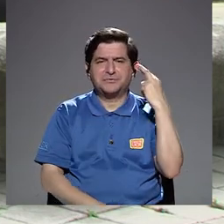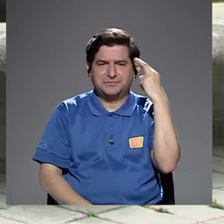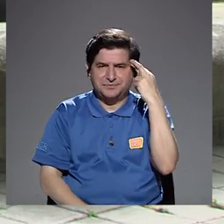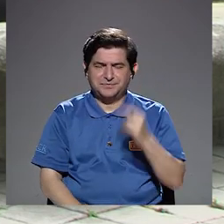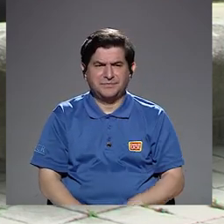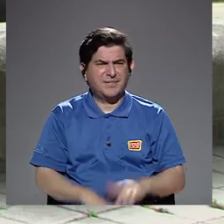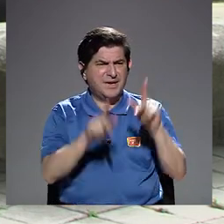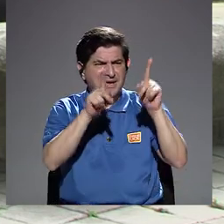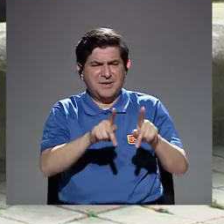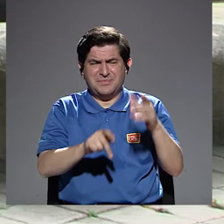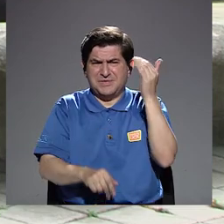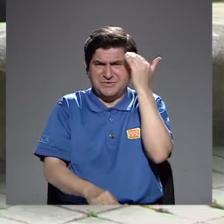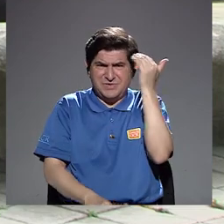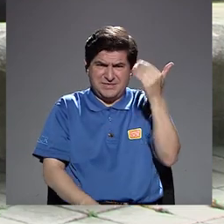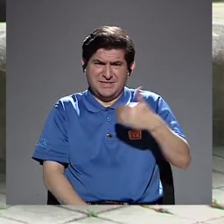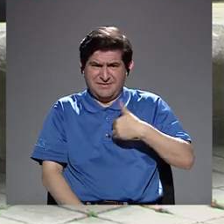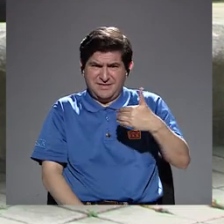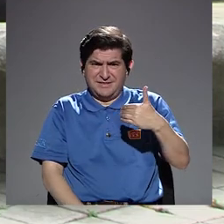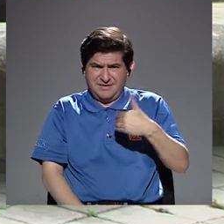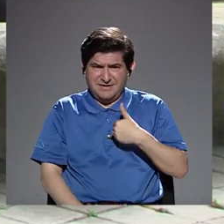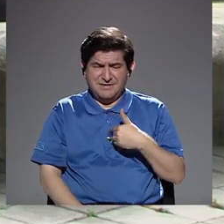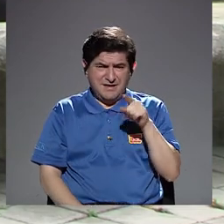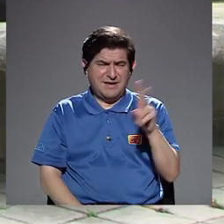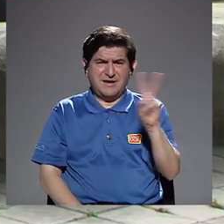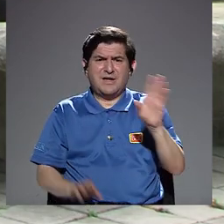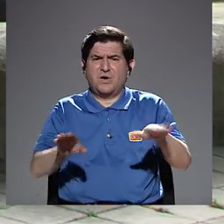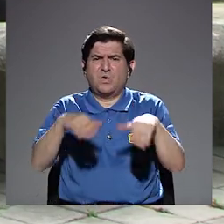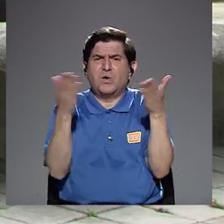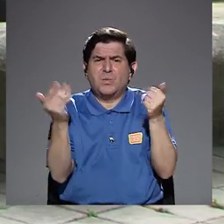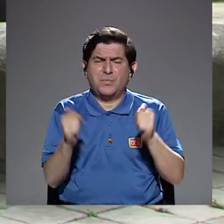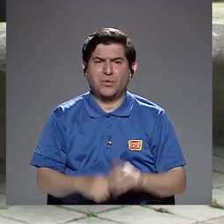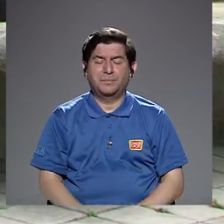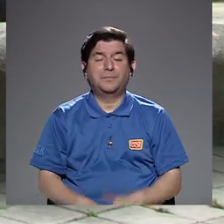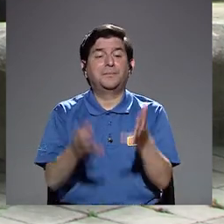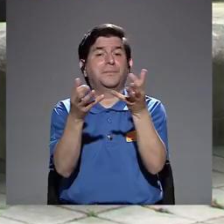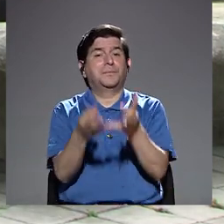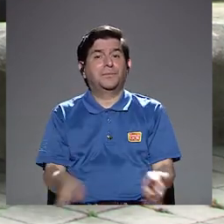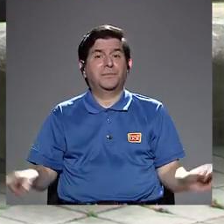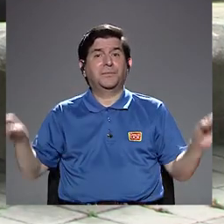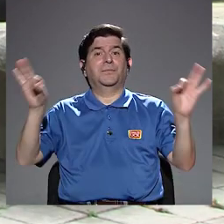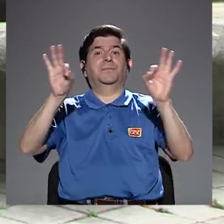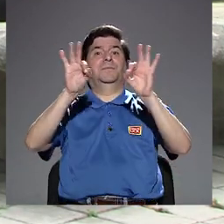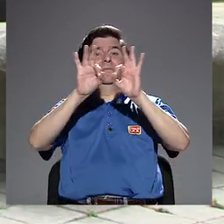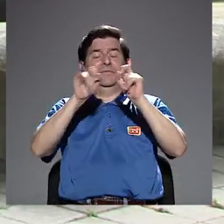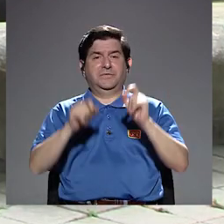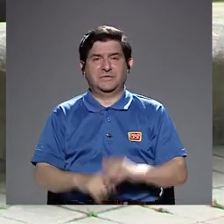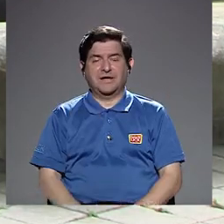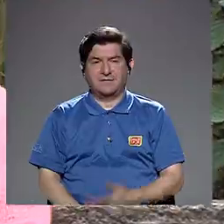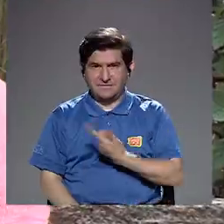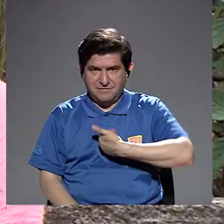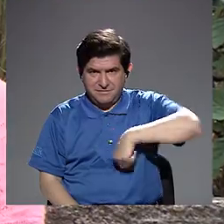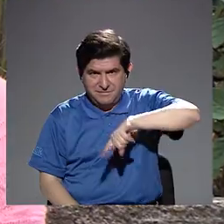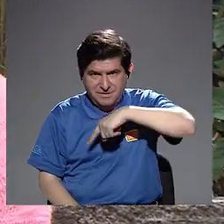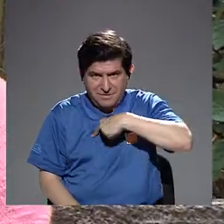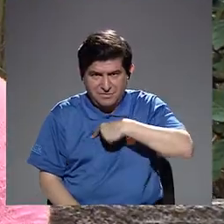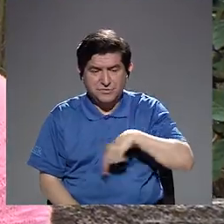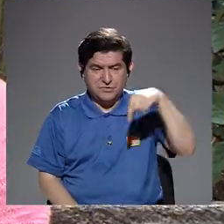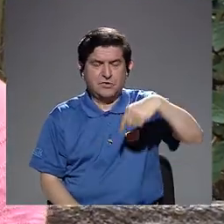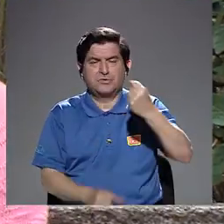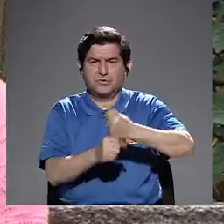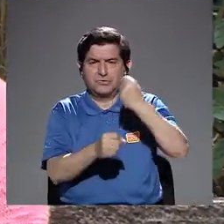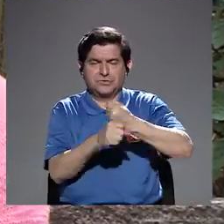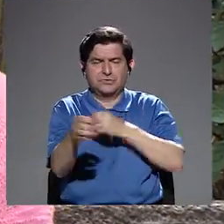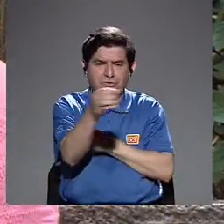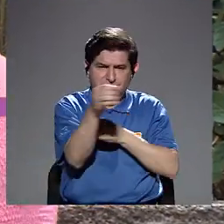las personas que tienen este virus? Es muy importante. Y nosotras siempre aquí en el trabajo, en